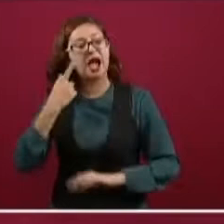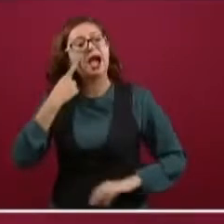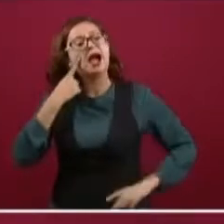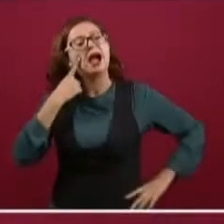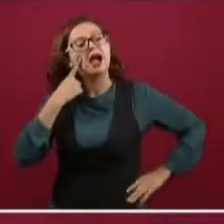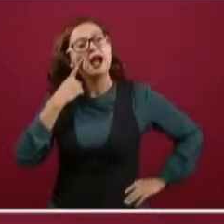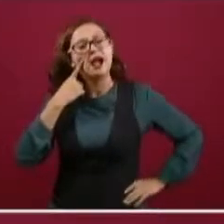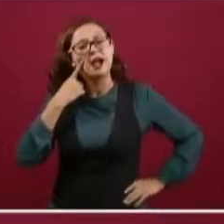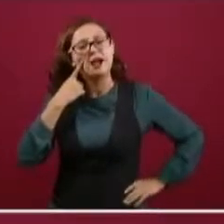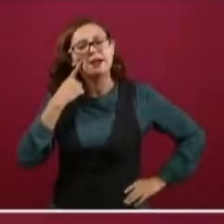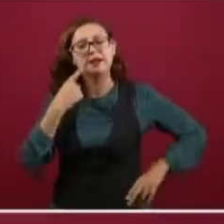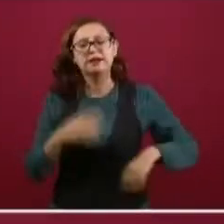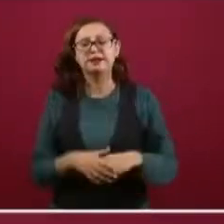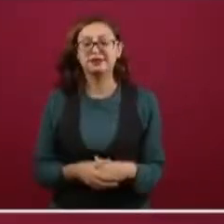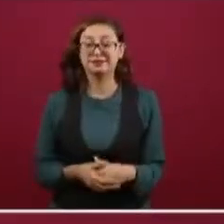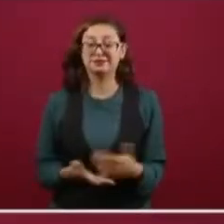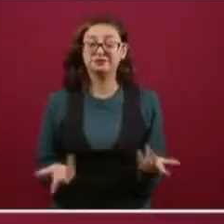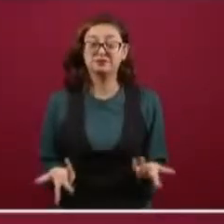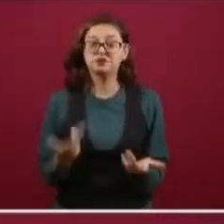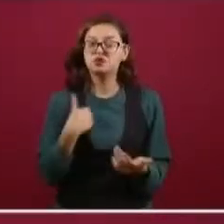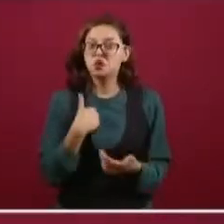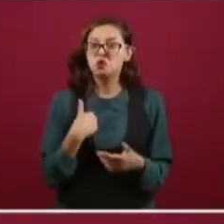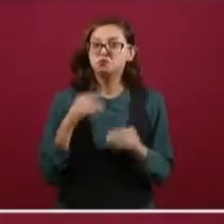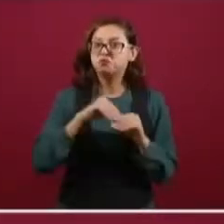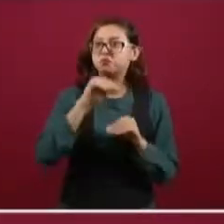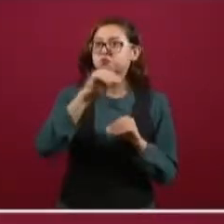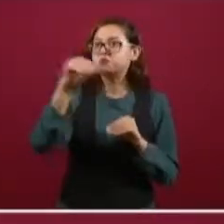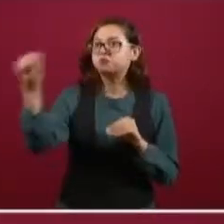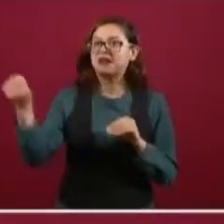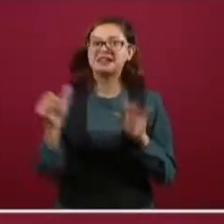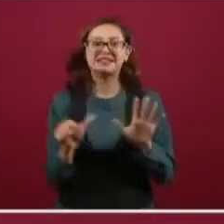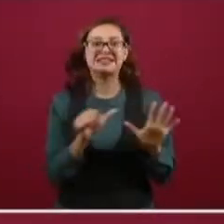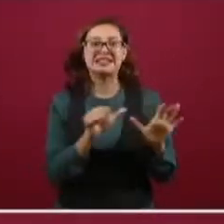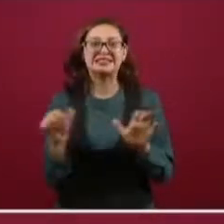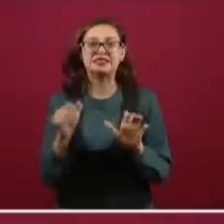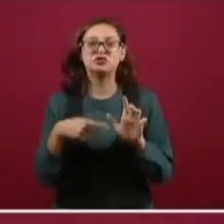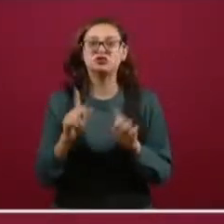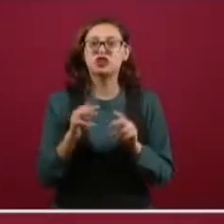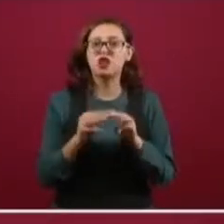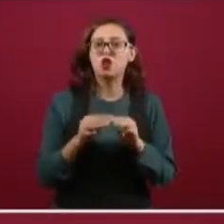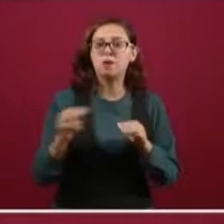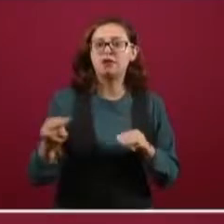700, 600 kilómetros diarios